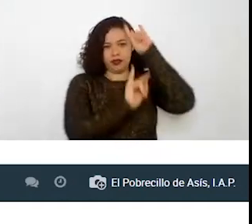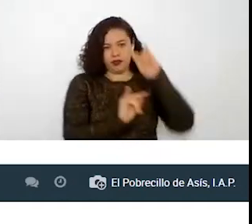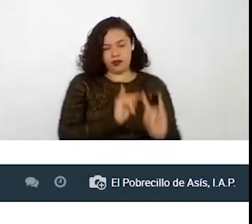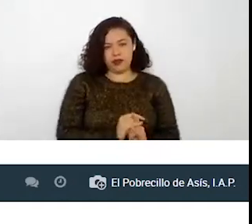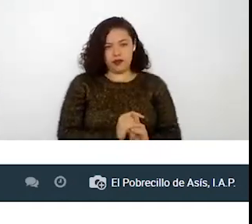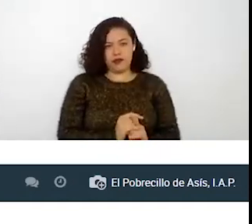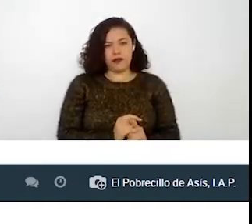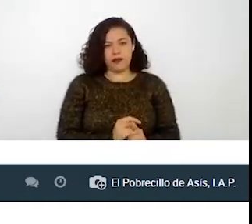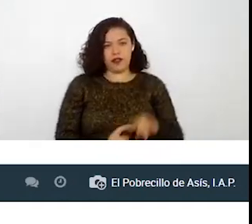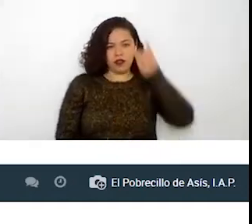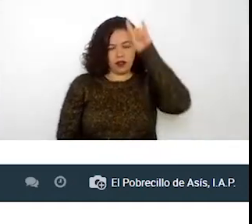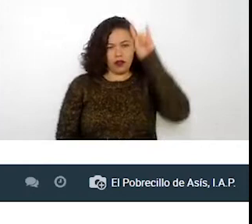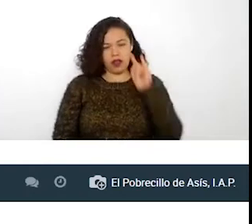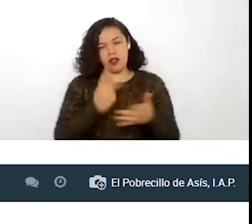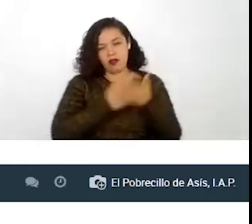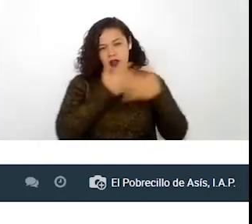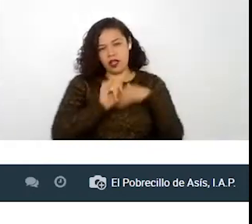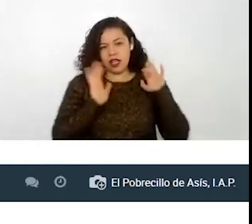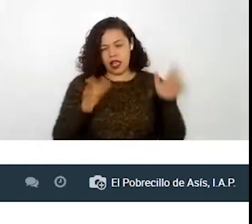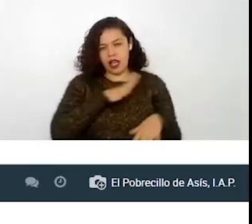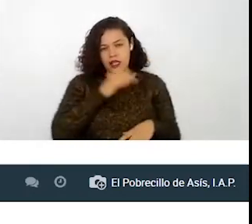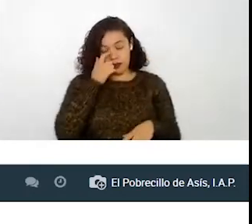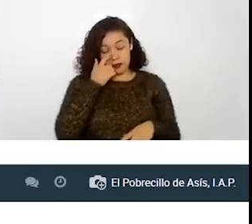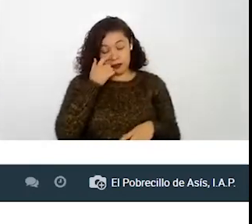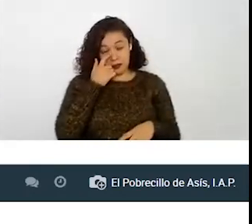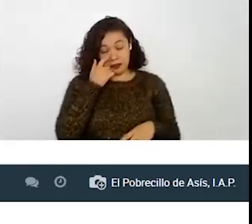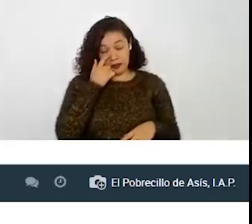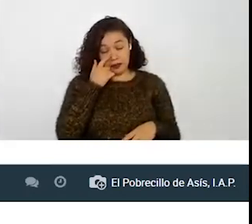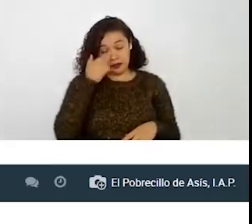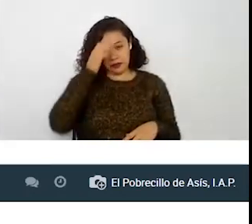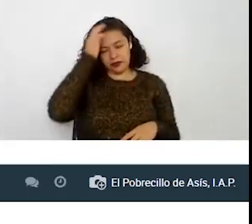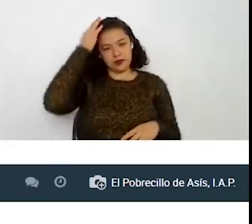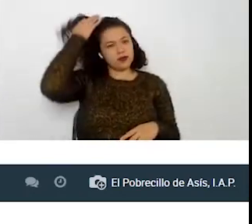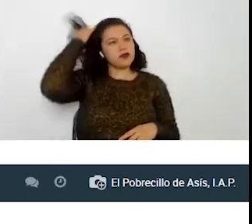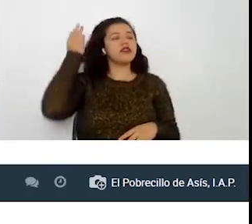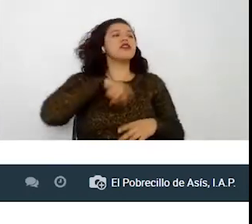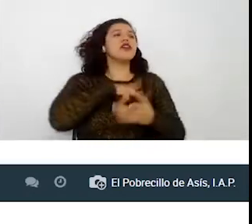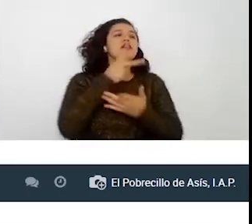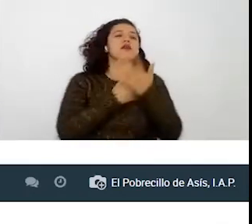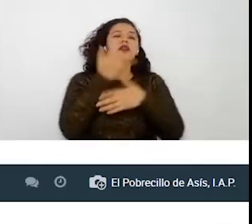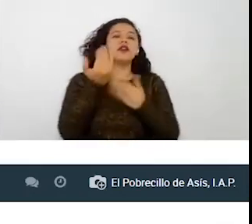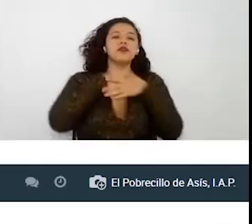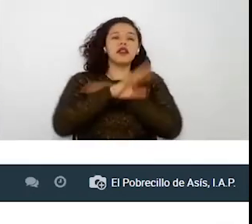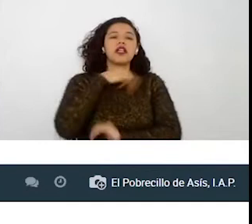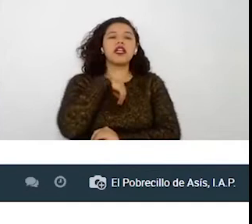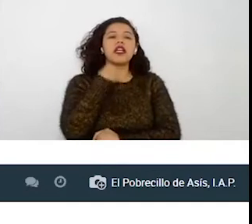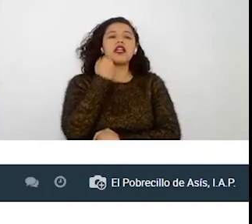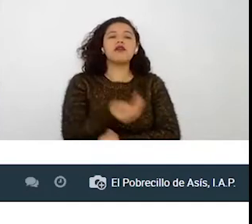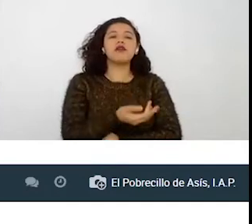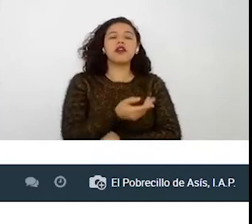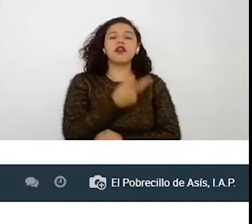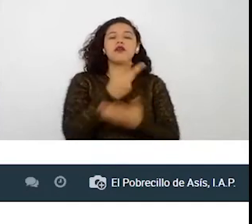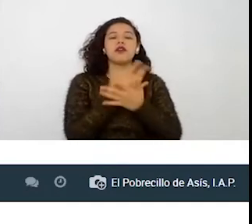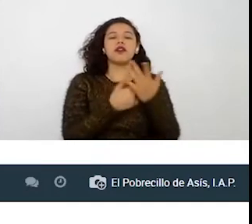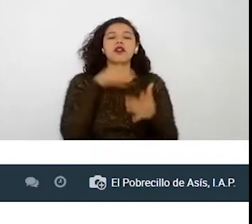cuadrito aquí abajo donde dice proyectos y si queremos ingresar al proyecto otra vez pues podemos darle igual aquí donde dice